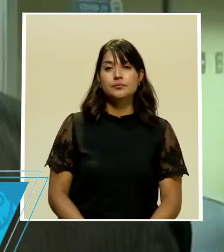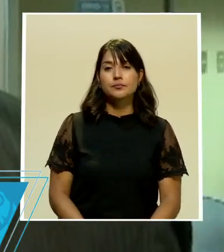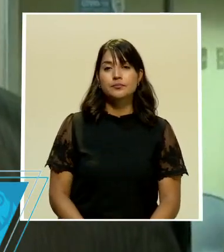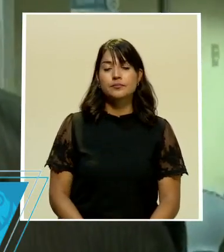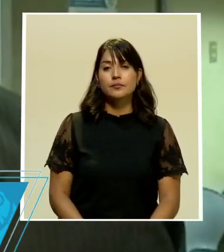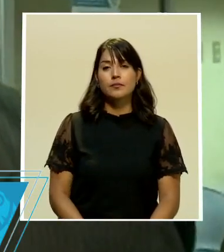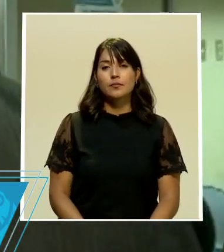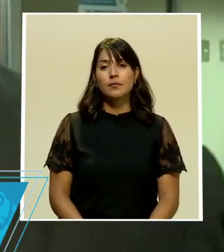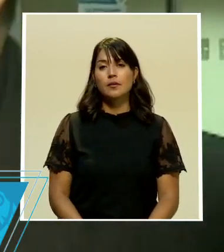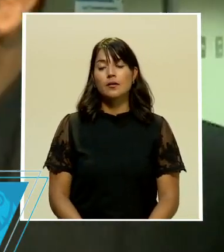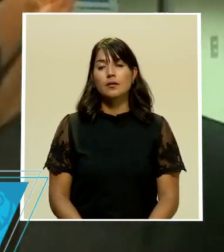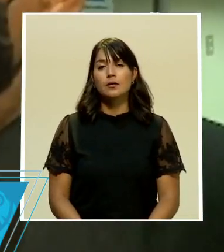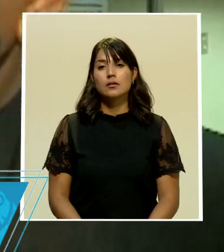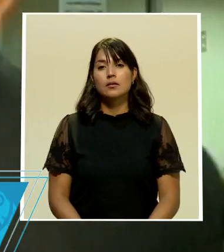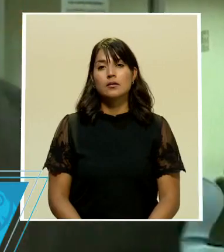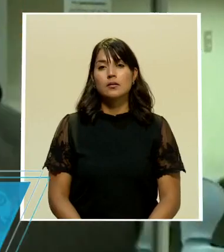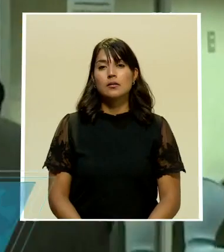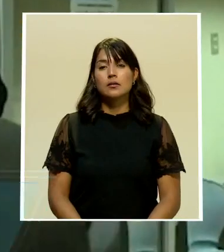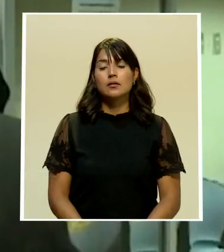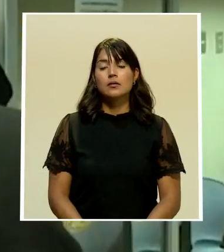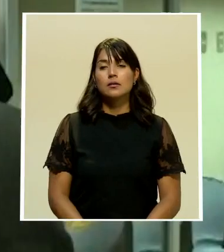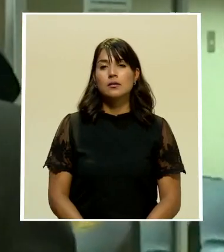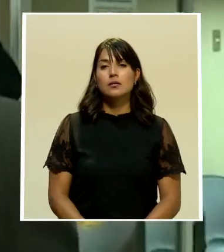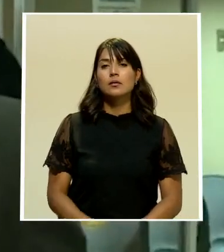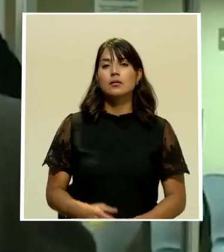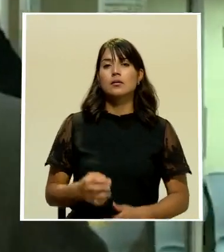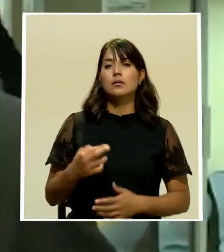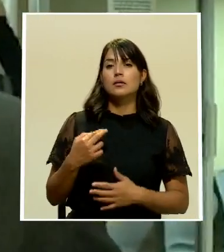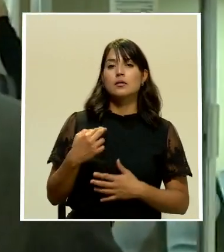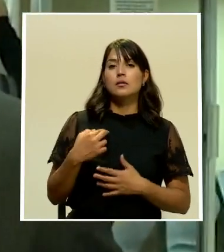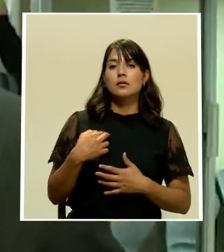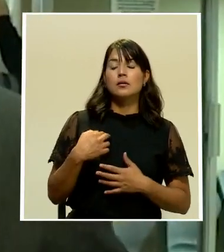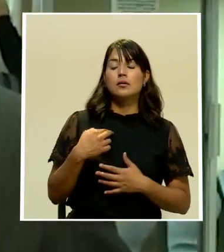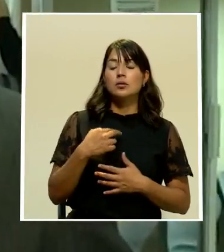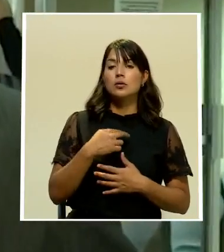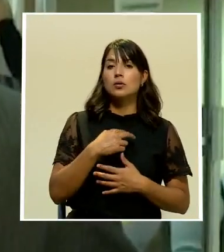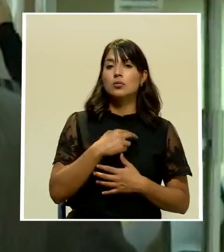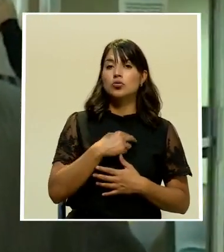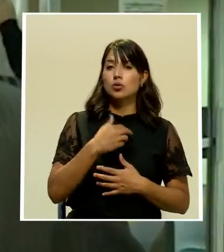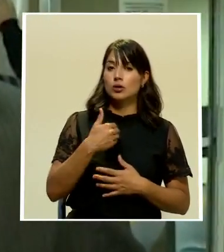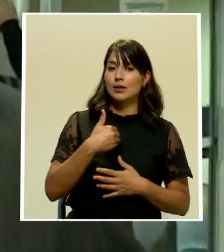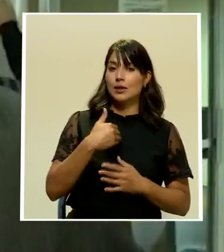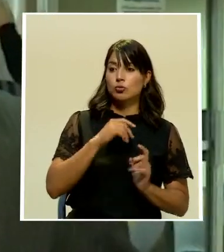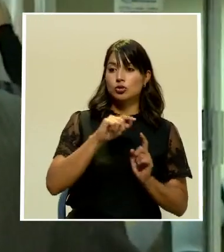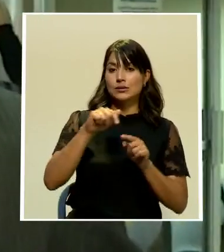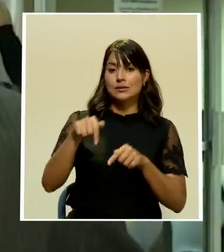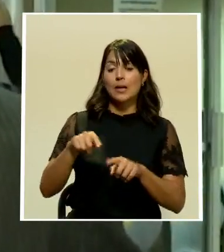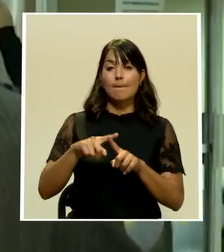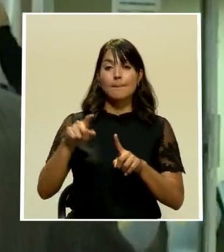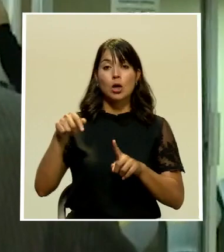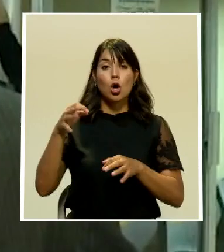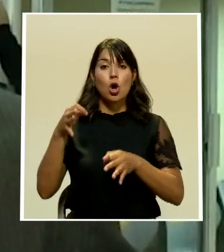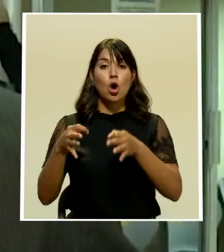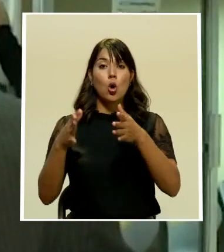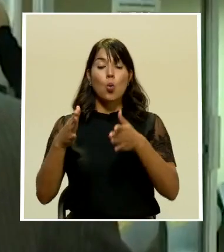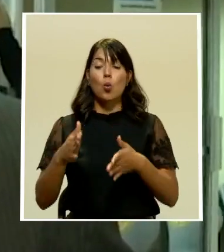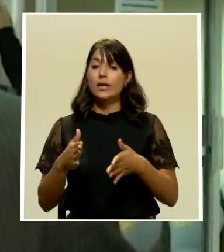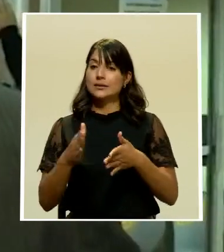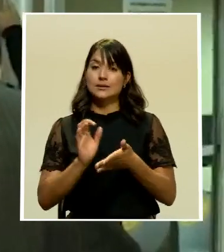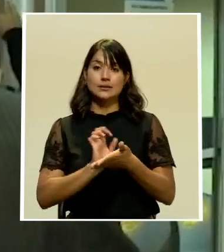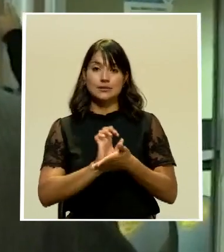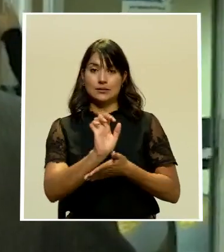se tenía que por parte de nosotros hacer la respectiva argumentación y fueron rechazadas totalmente